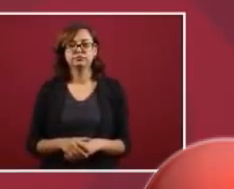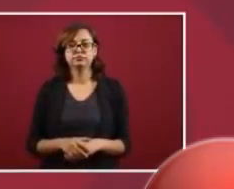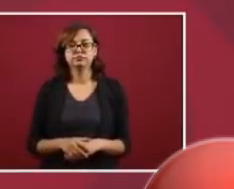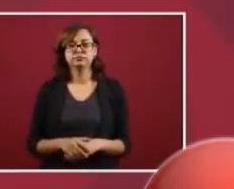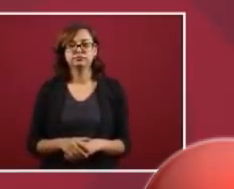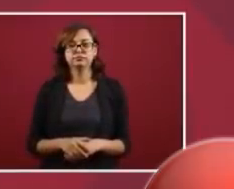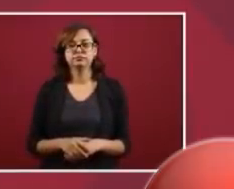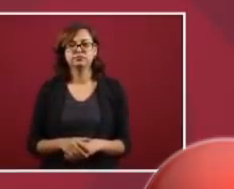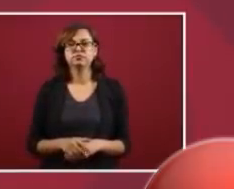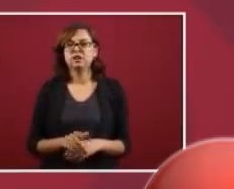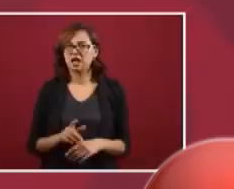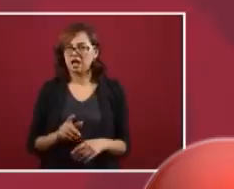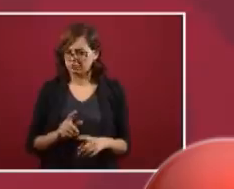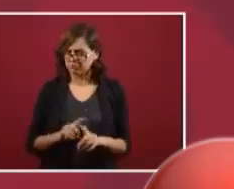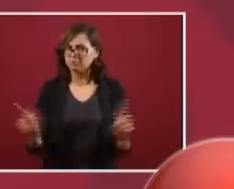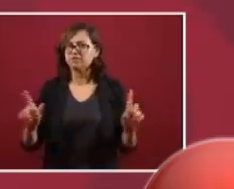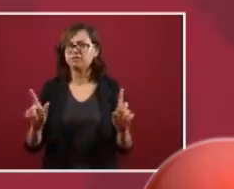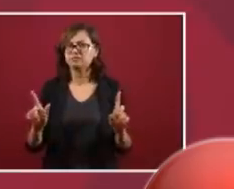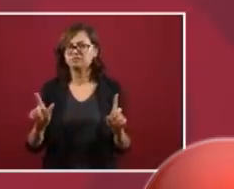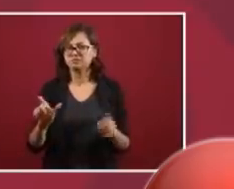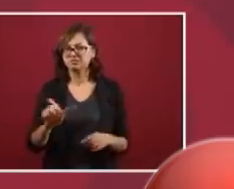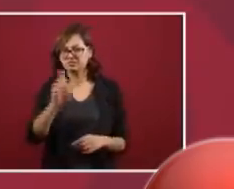se estigmatice